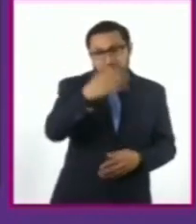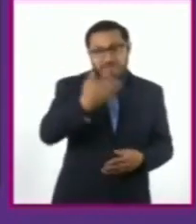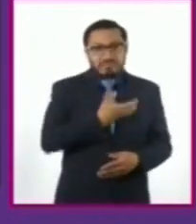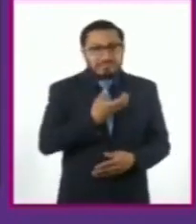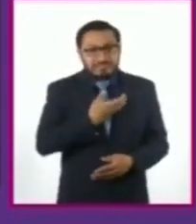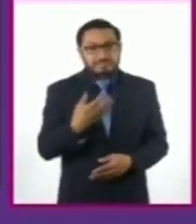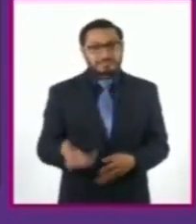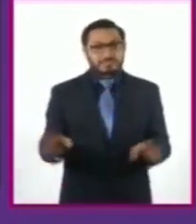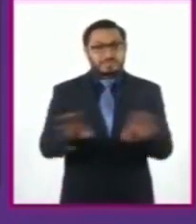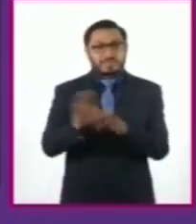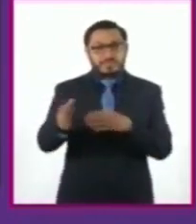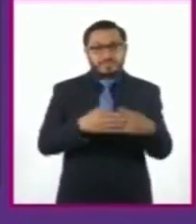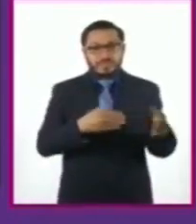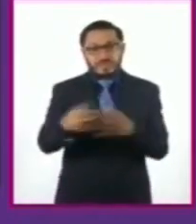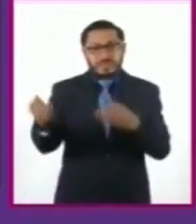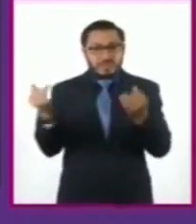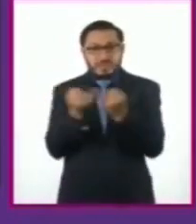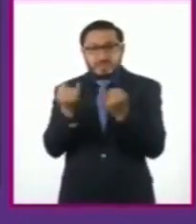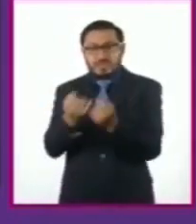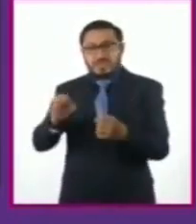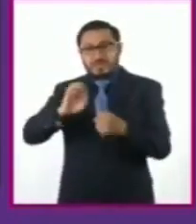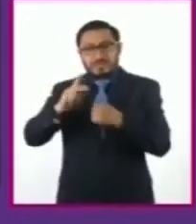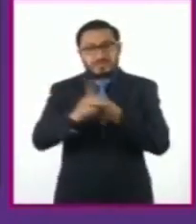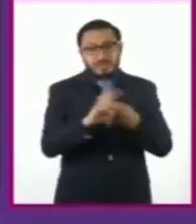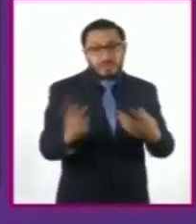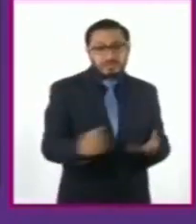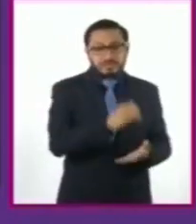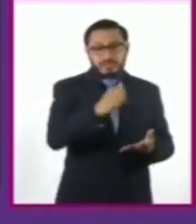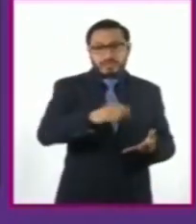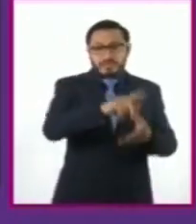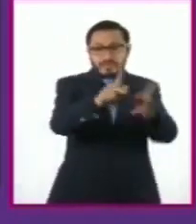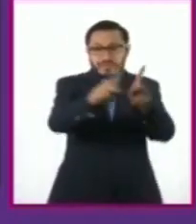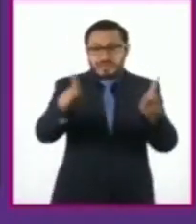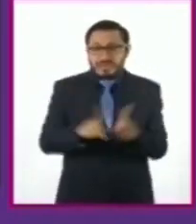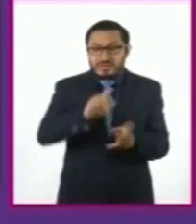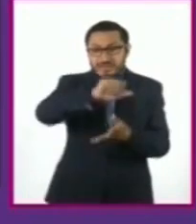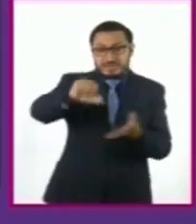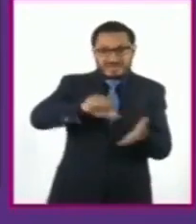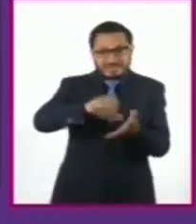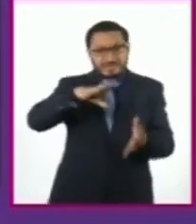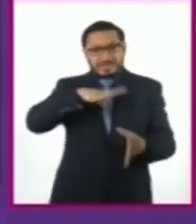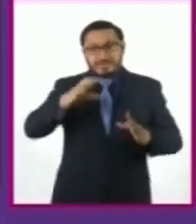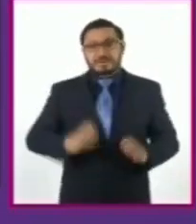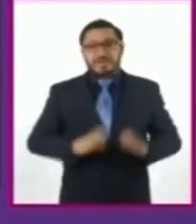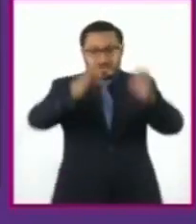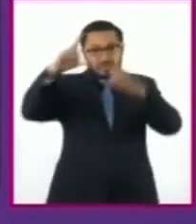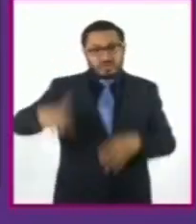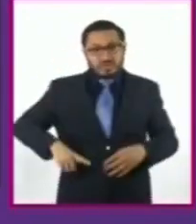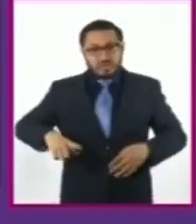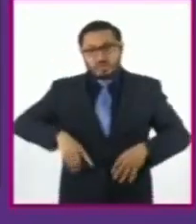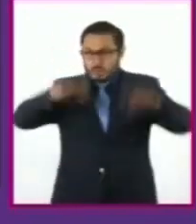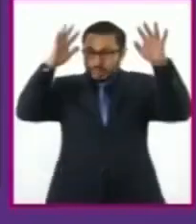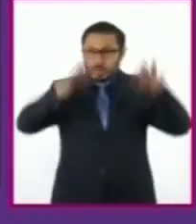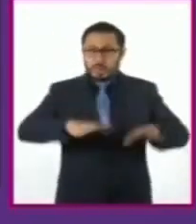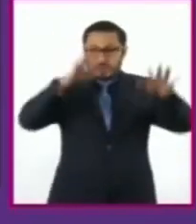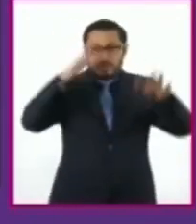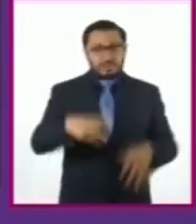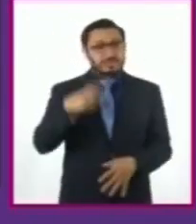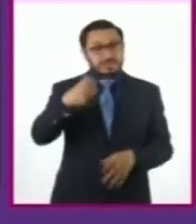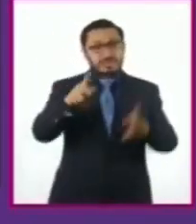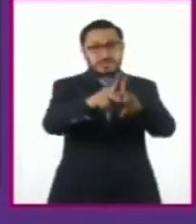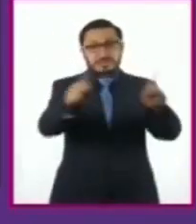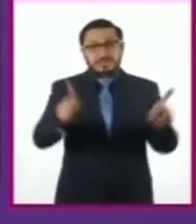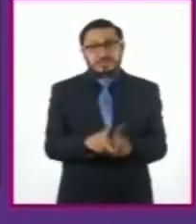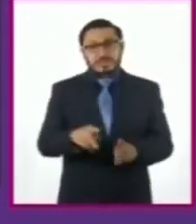europeas. Tenían una plaza central donde se encontraban los principales edificios de gobierno y de culto. A partir de esta plaza se trazaban